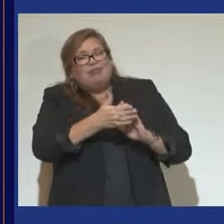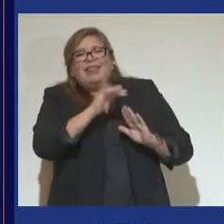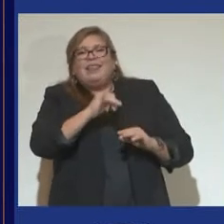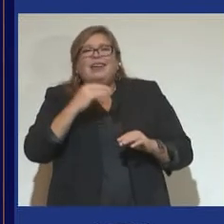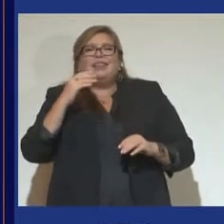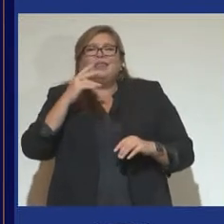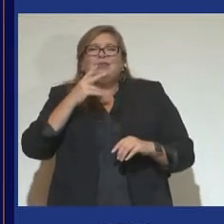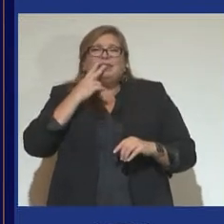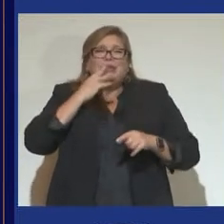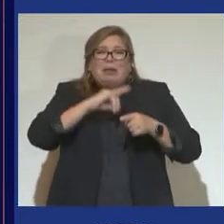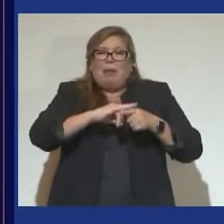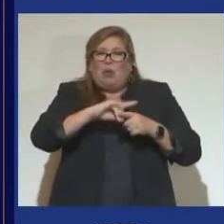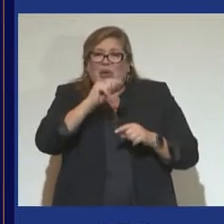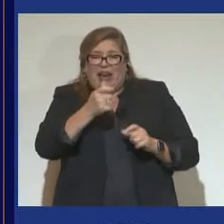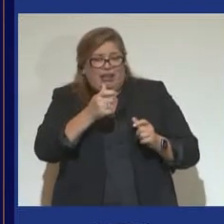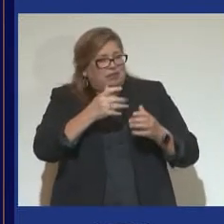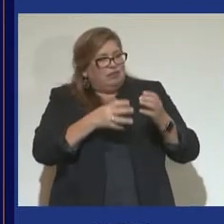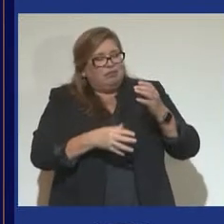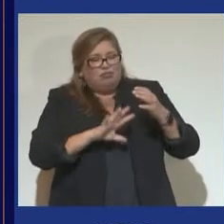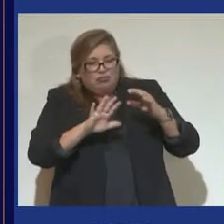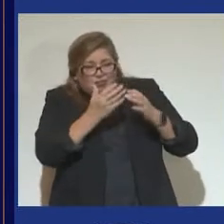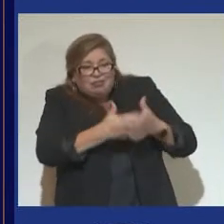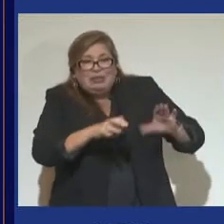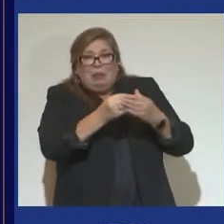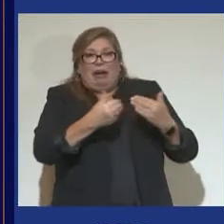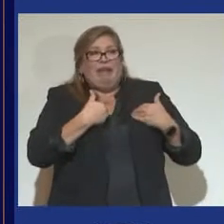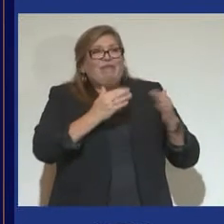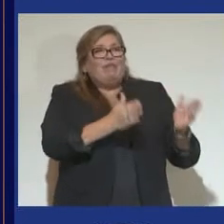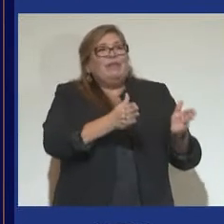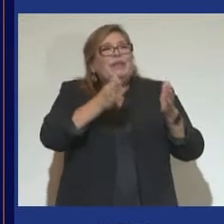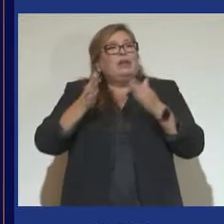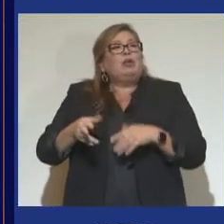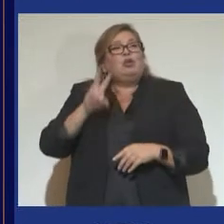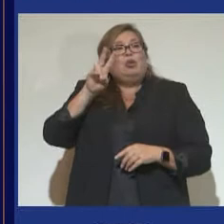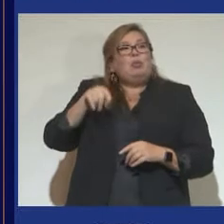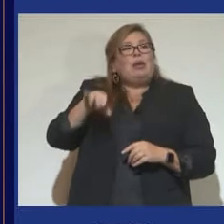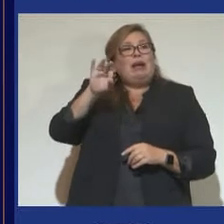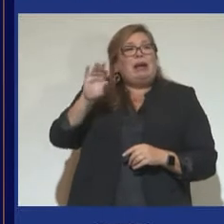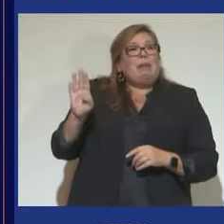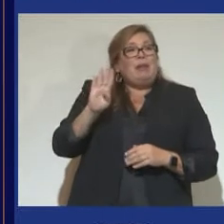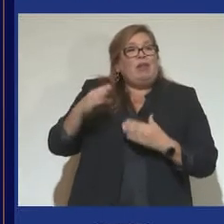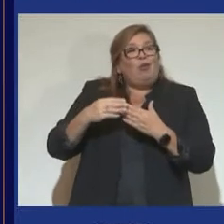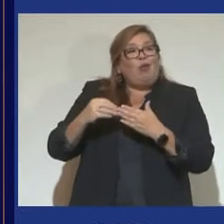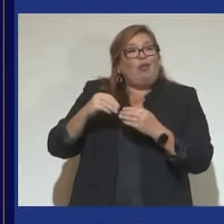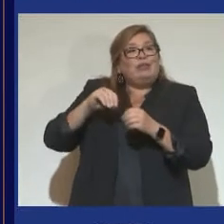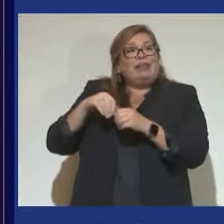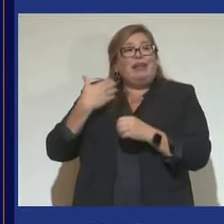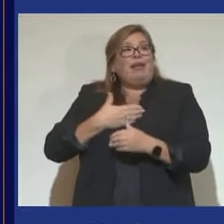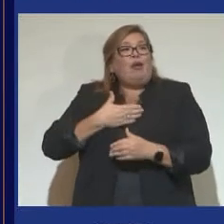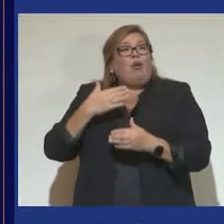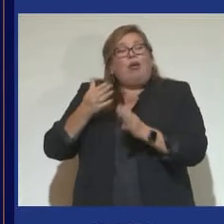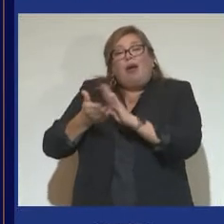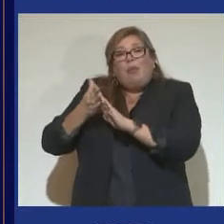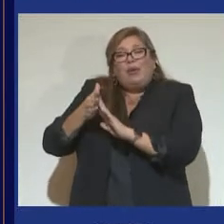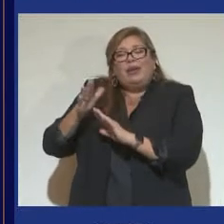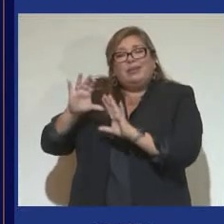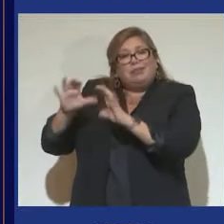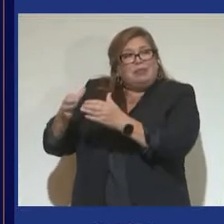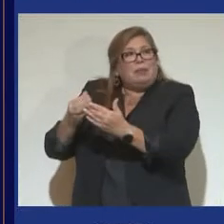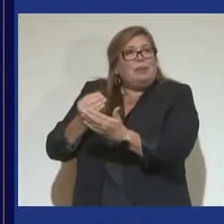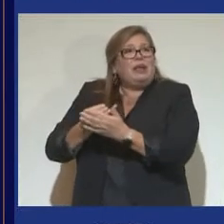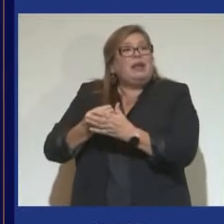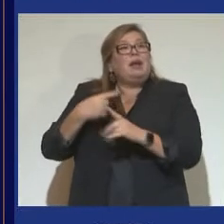la operación reserva de operación 2.9 mil millones de dólares que es un cojín de seguridad y también